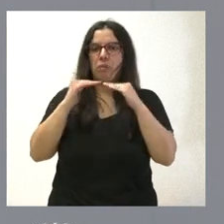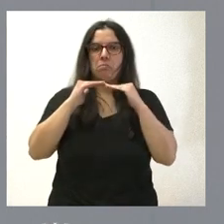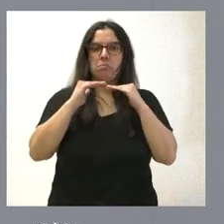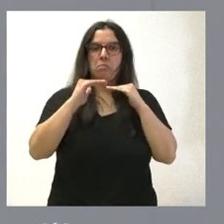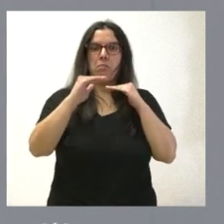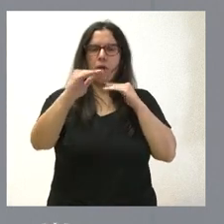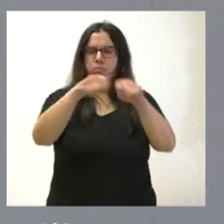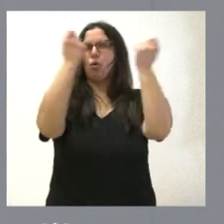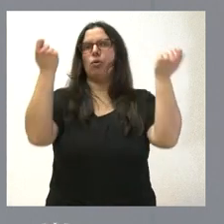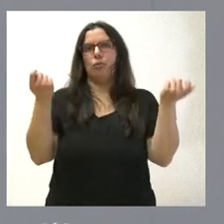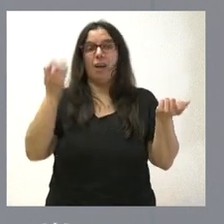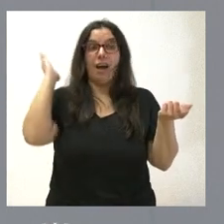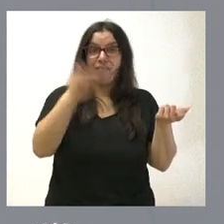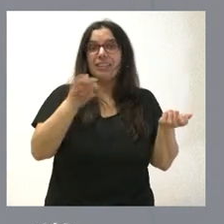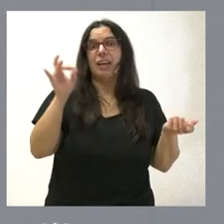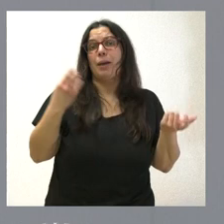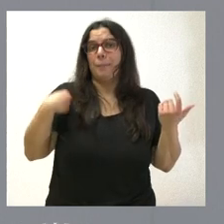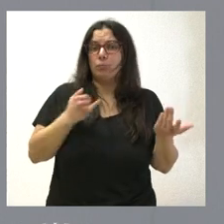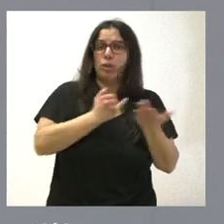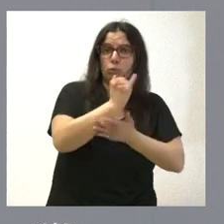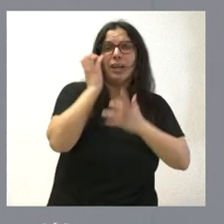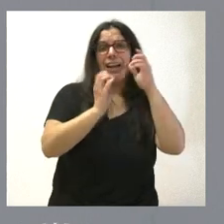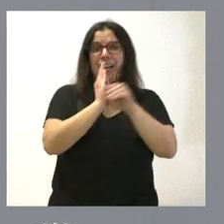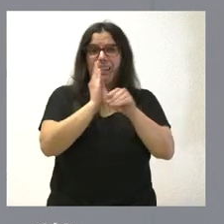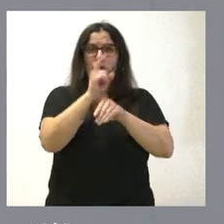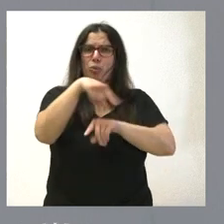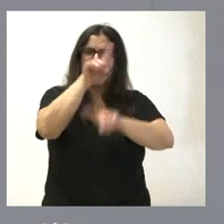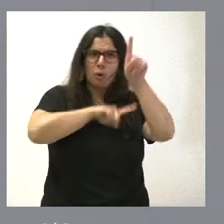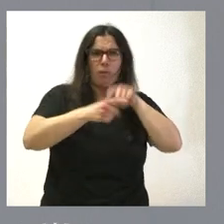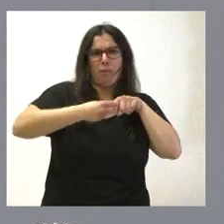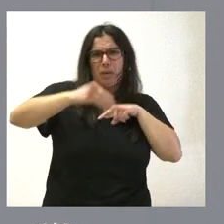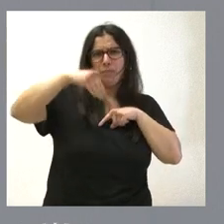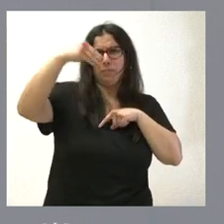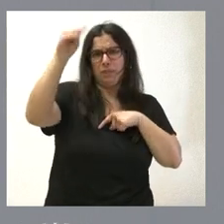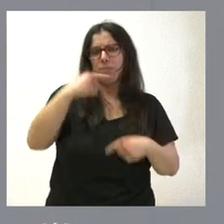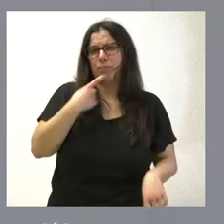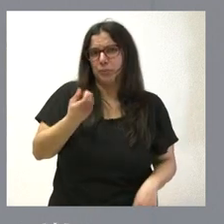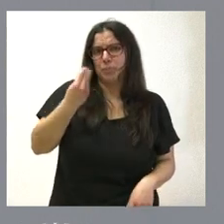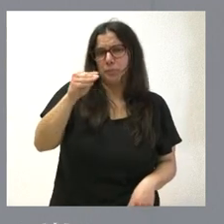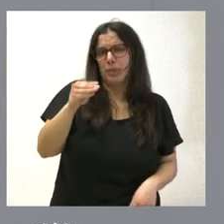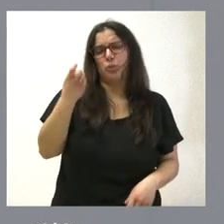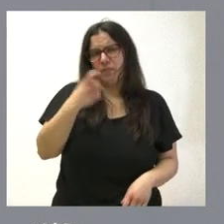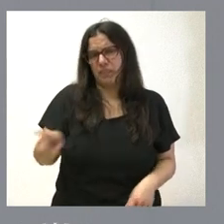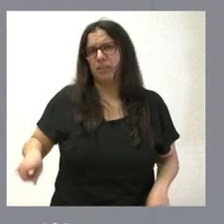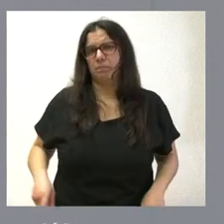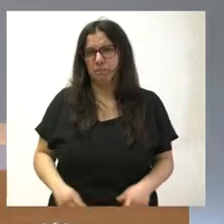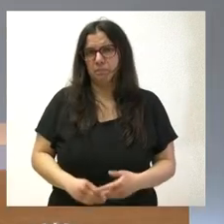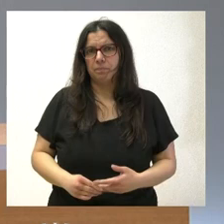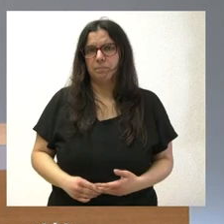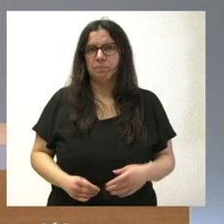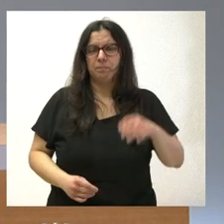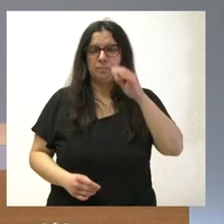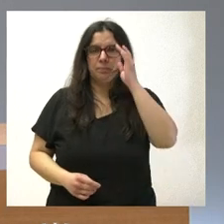perjuicio de agricultores y ganaderos que bastantes problemas tienen para encontrarse con dificultades administrativas adicionales